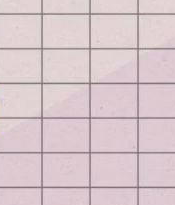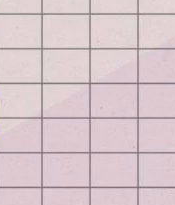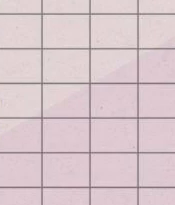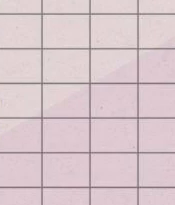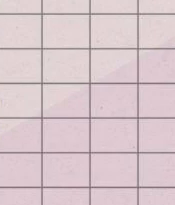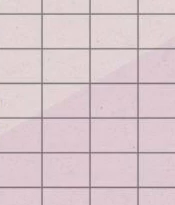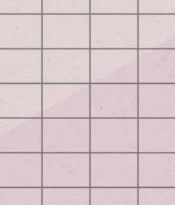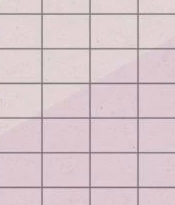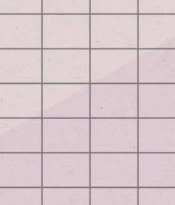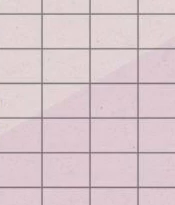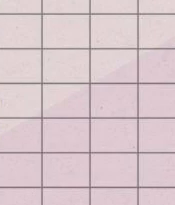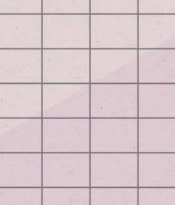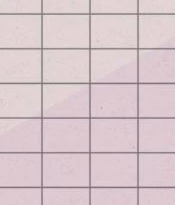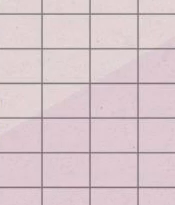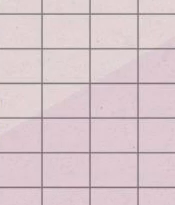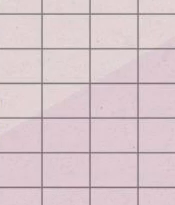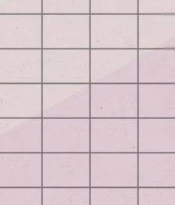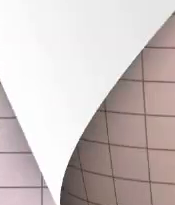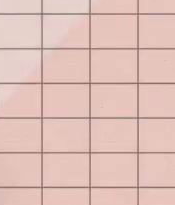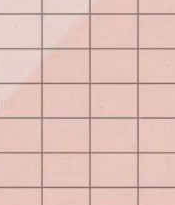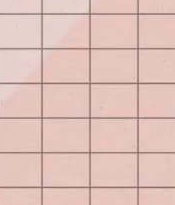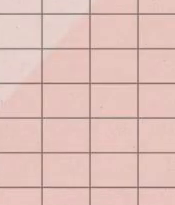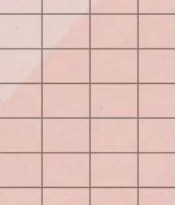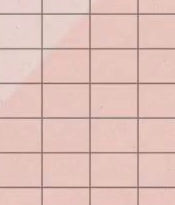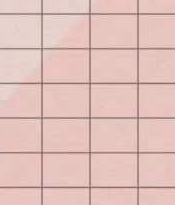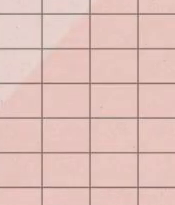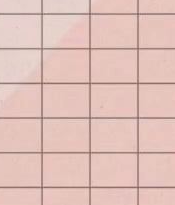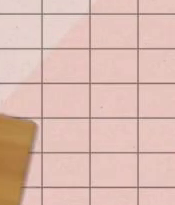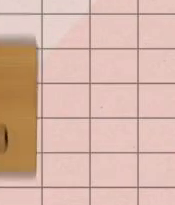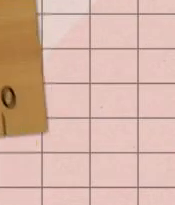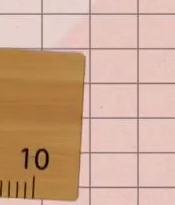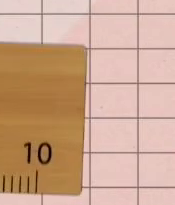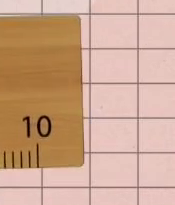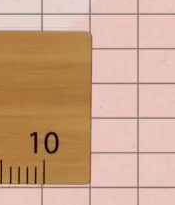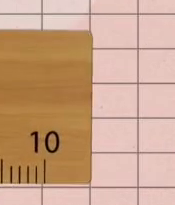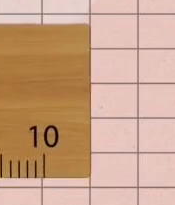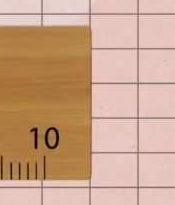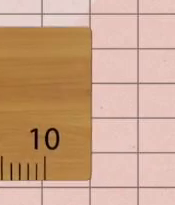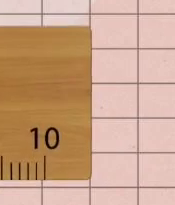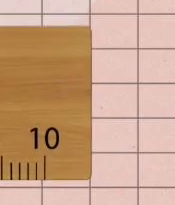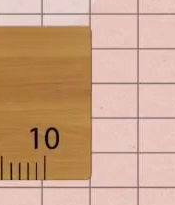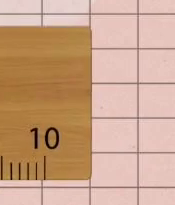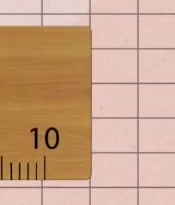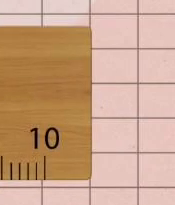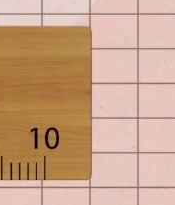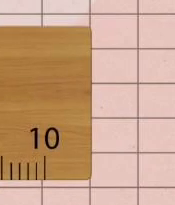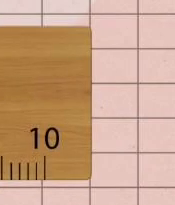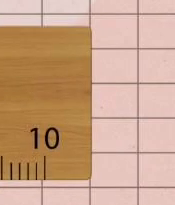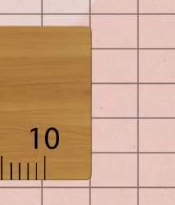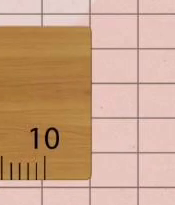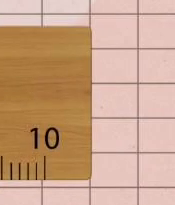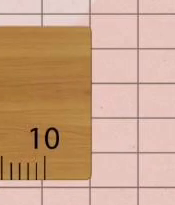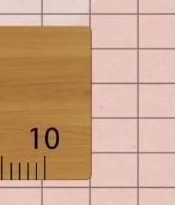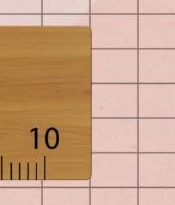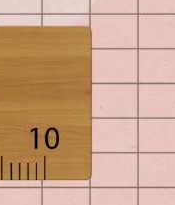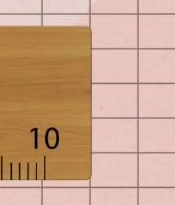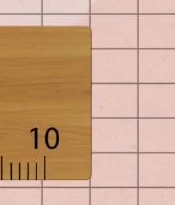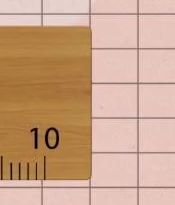amplían horarios de Escuela TV. Lunes a viernes, 5 de la tarde, segundo de secundaria.